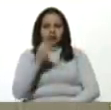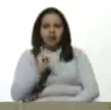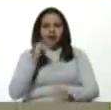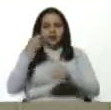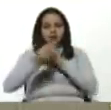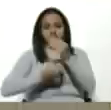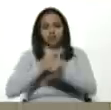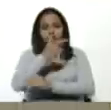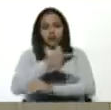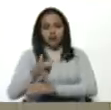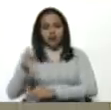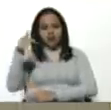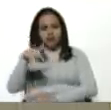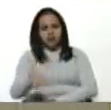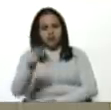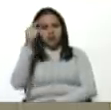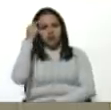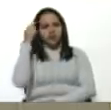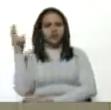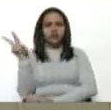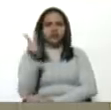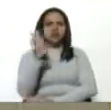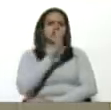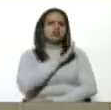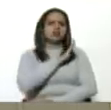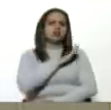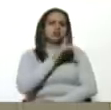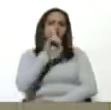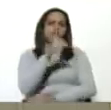haciendo. Al día de hoy ya Venezuela tiene